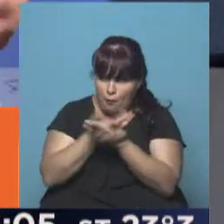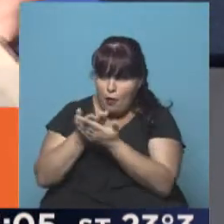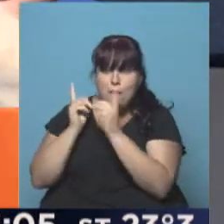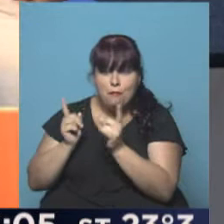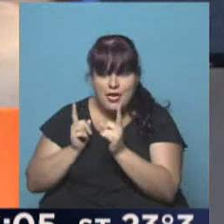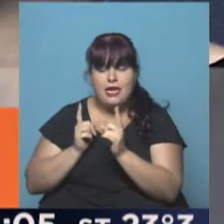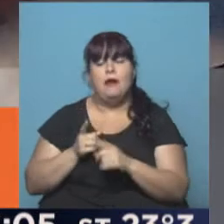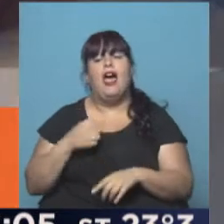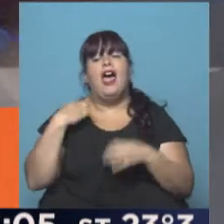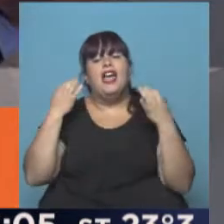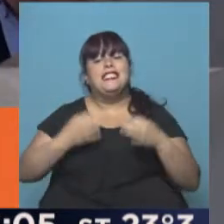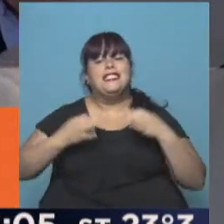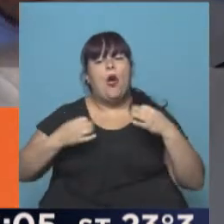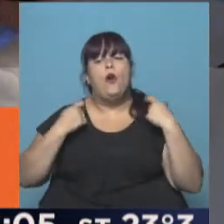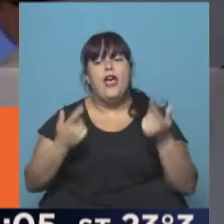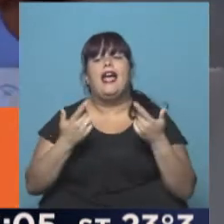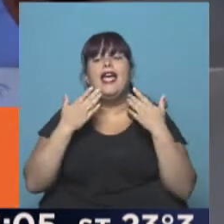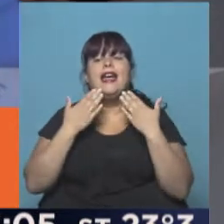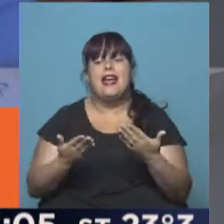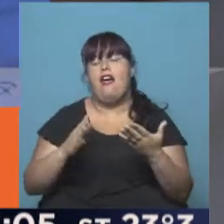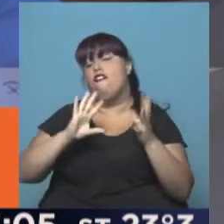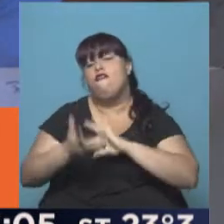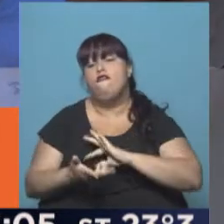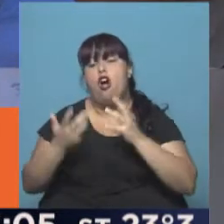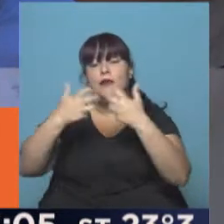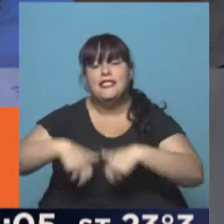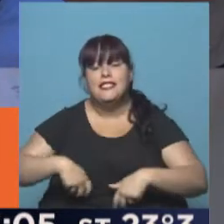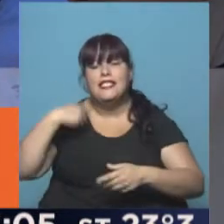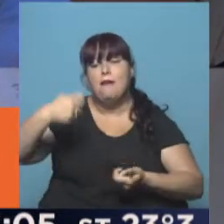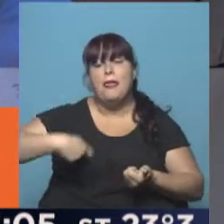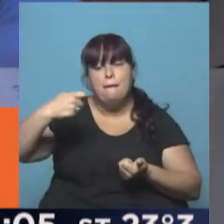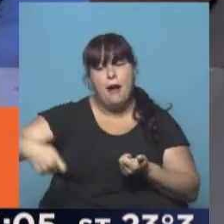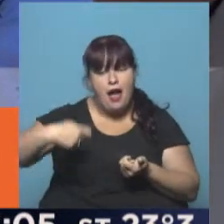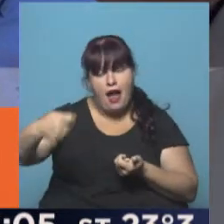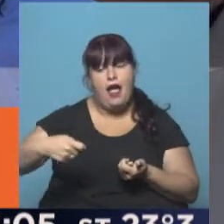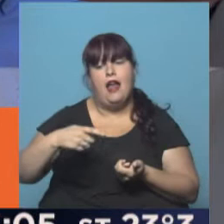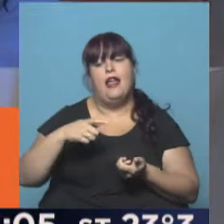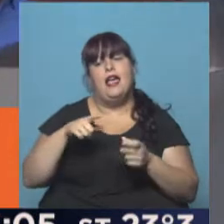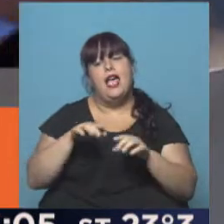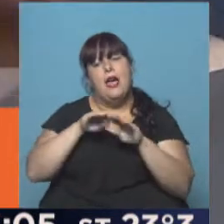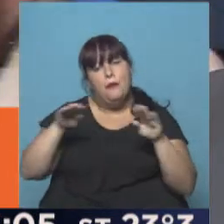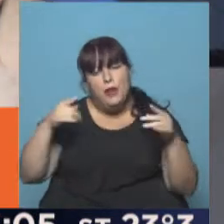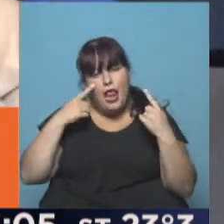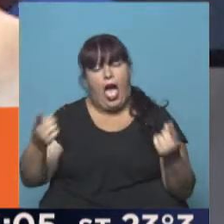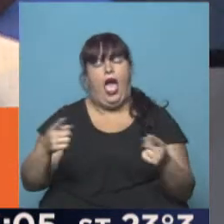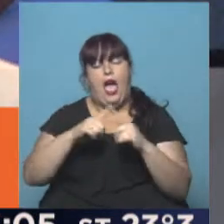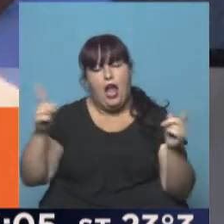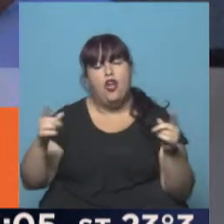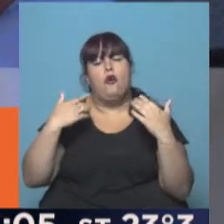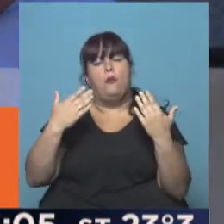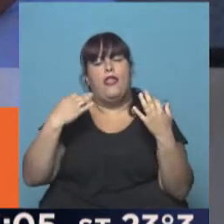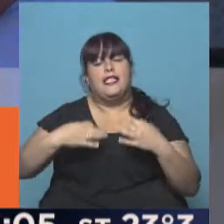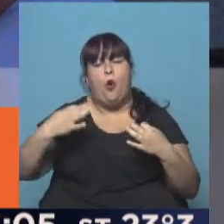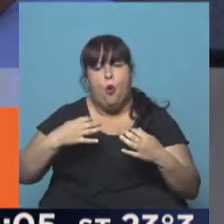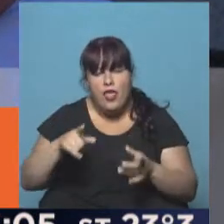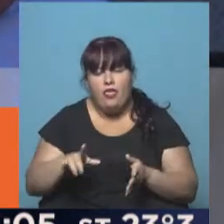y garantizar a través de un sistema de financiamiento que sea más sustentable, que garantice seguridad jurídica en